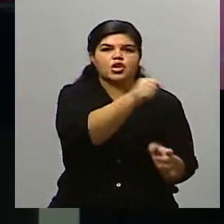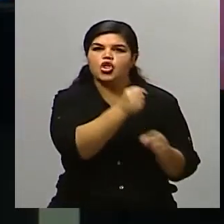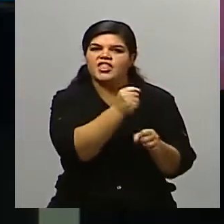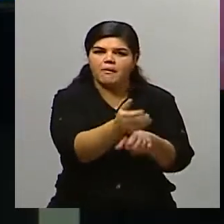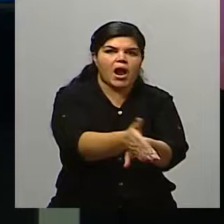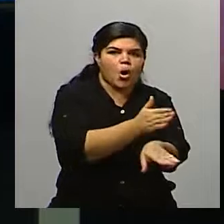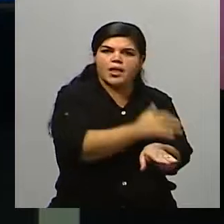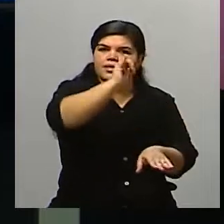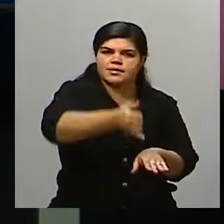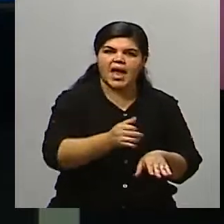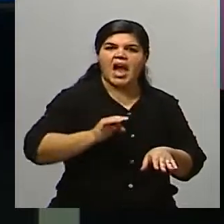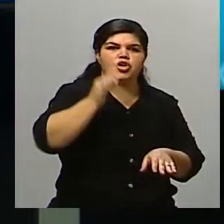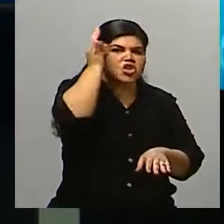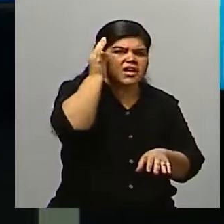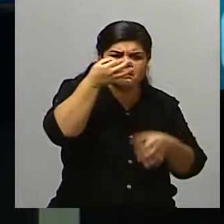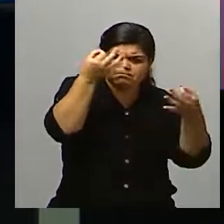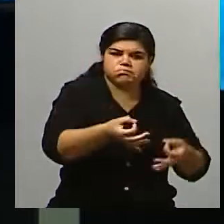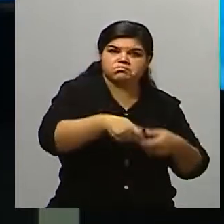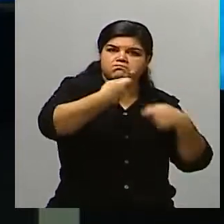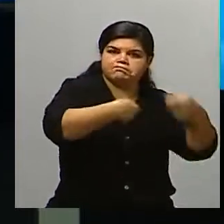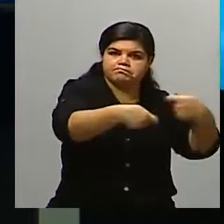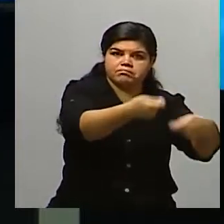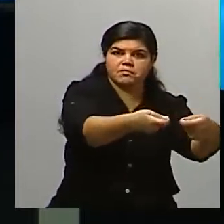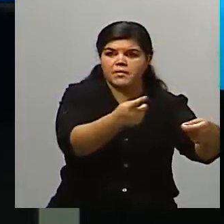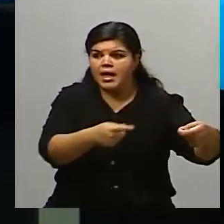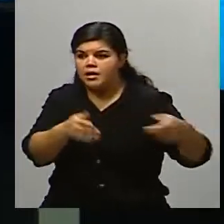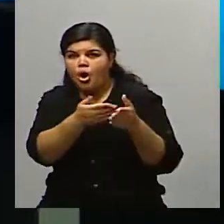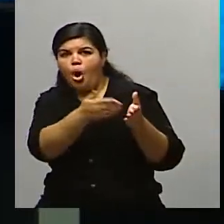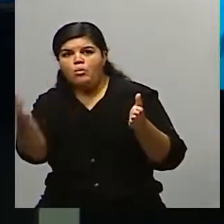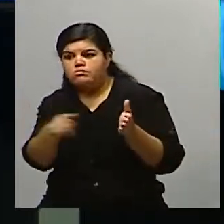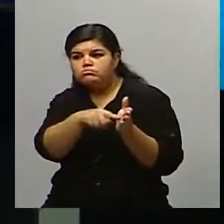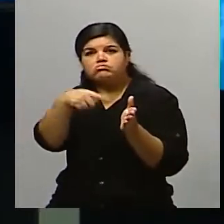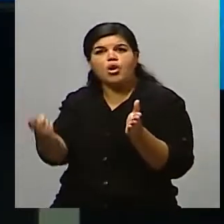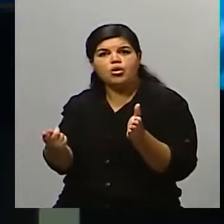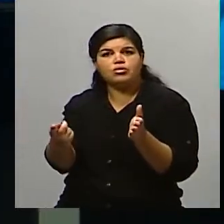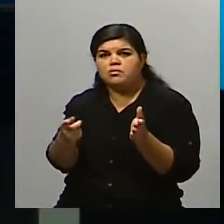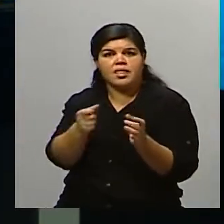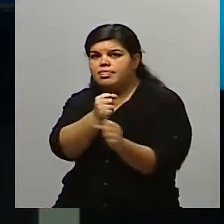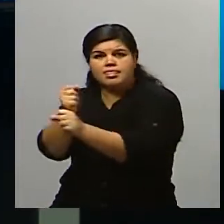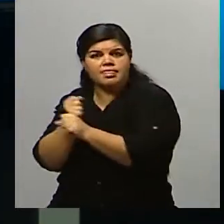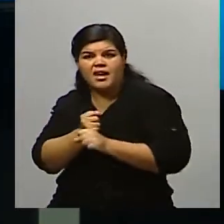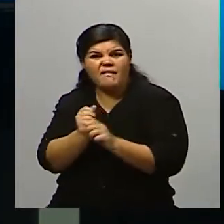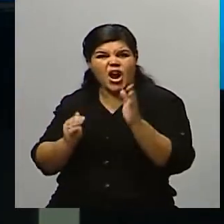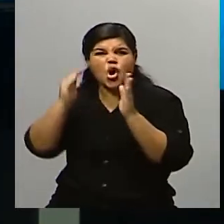tal vez trabajaron toda su vida, pero no aportaron, no tuvieron un trabajo registrado. Tiene que ver con eso, ¿no? Tener que recurrir a la